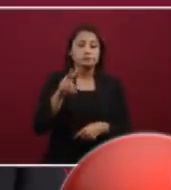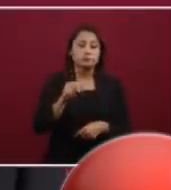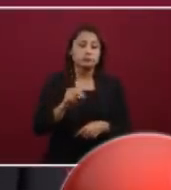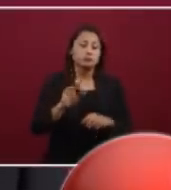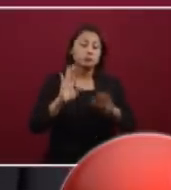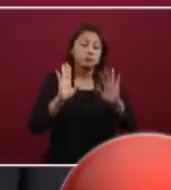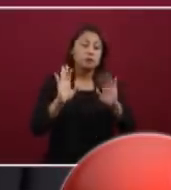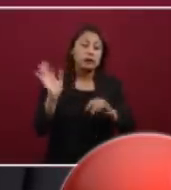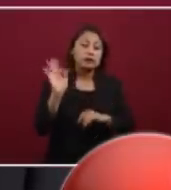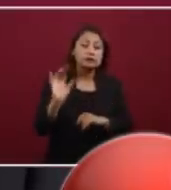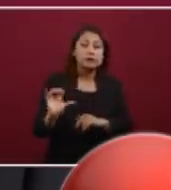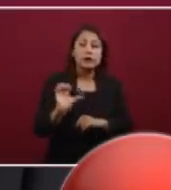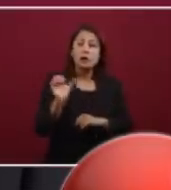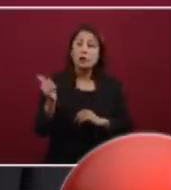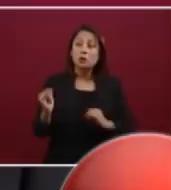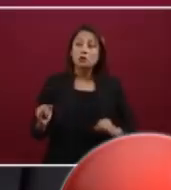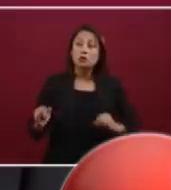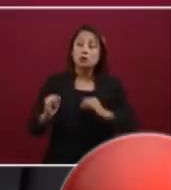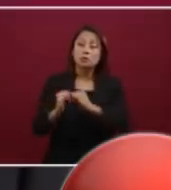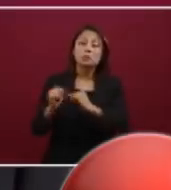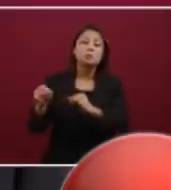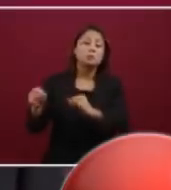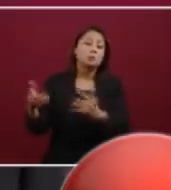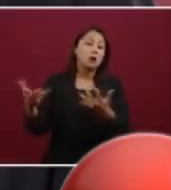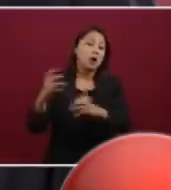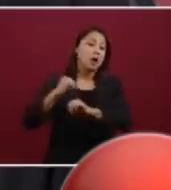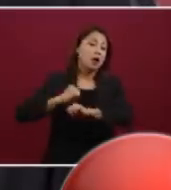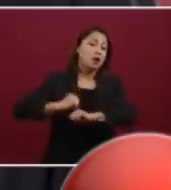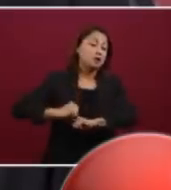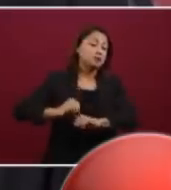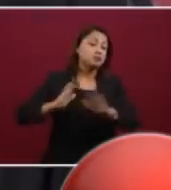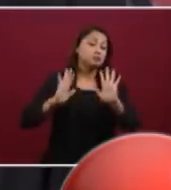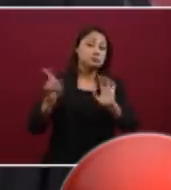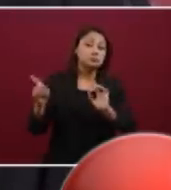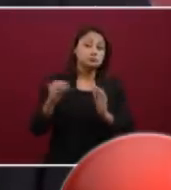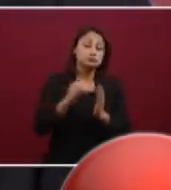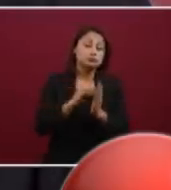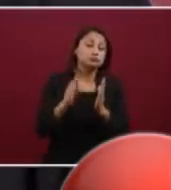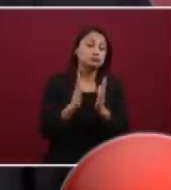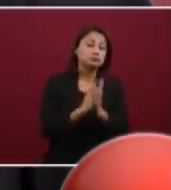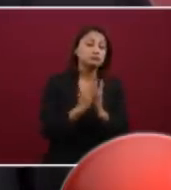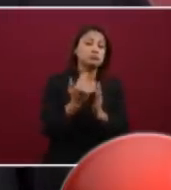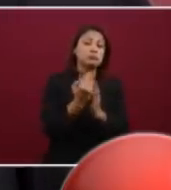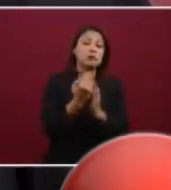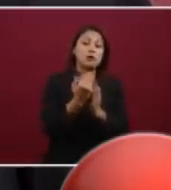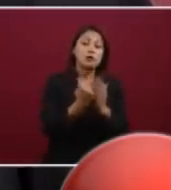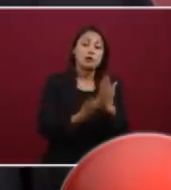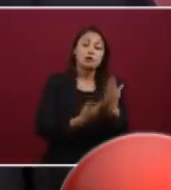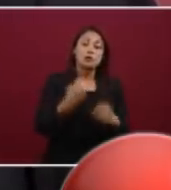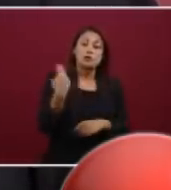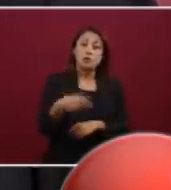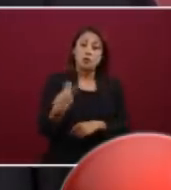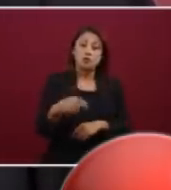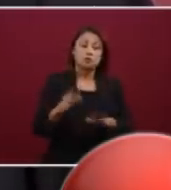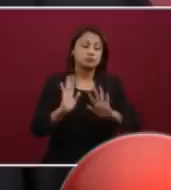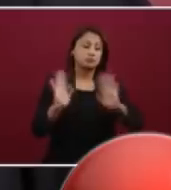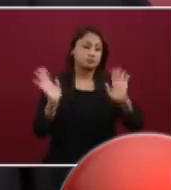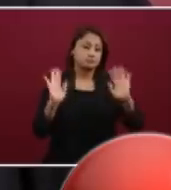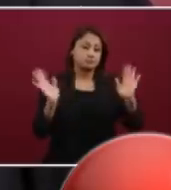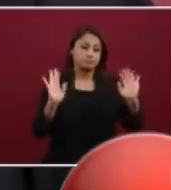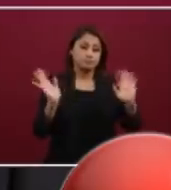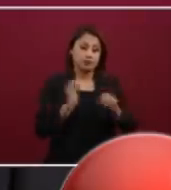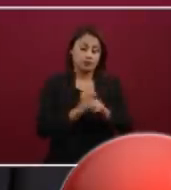otras dependencias. Si dieron a conocer los nombres, nosotros solo entregamos esta